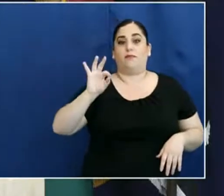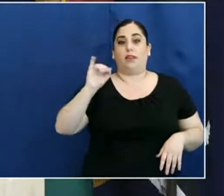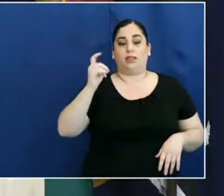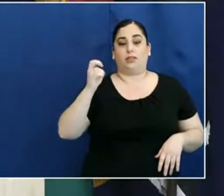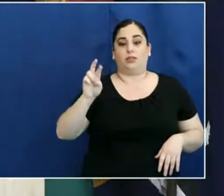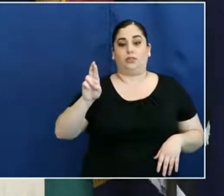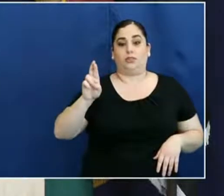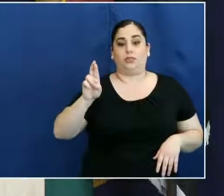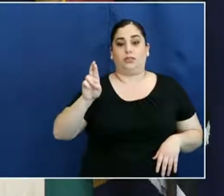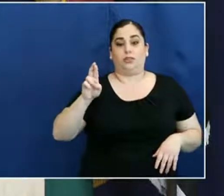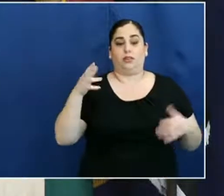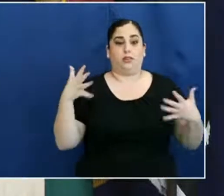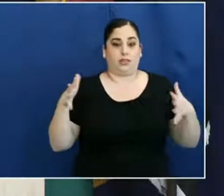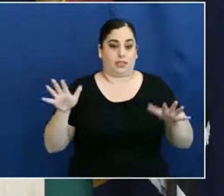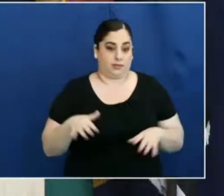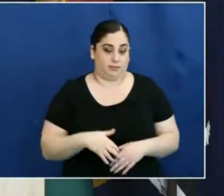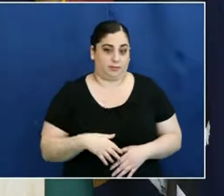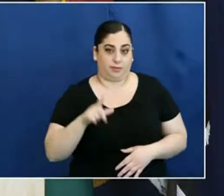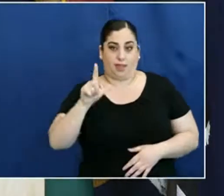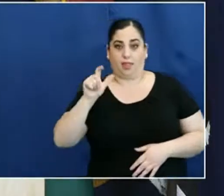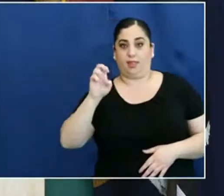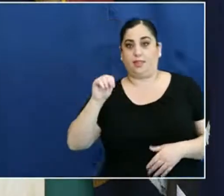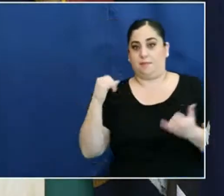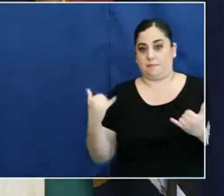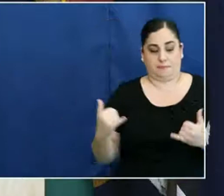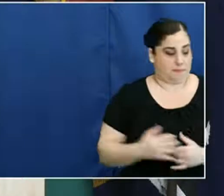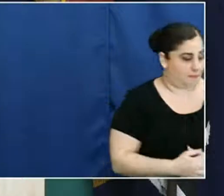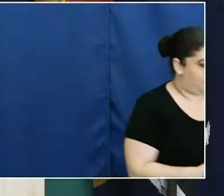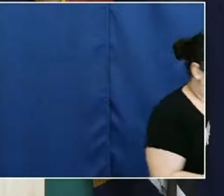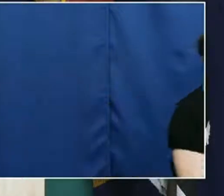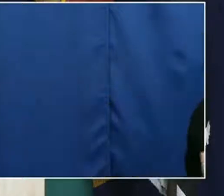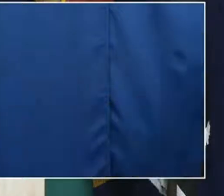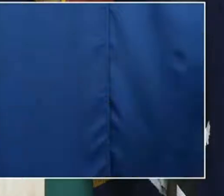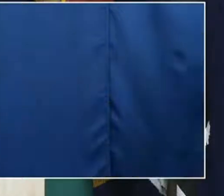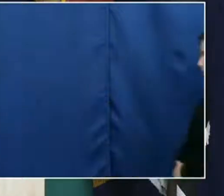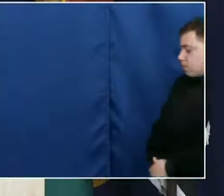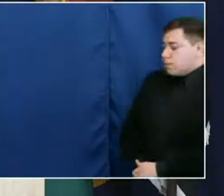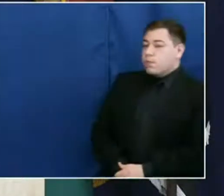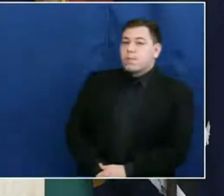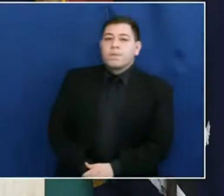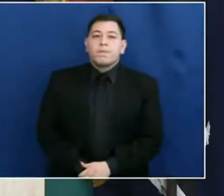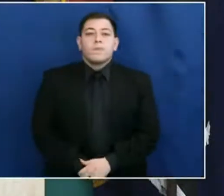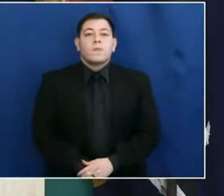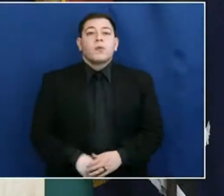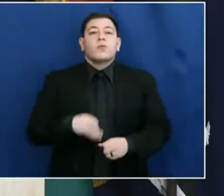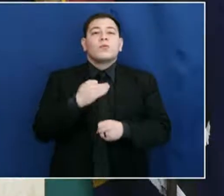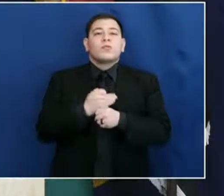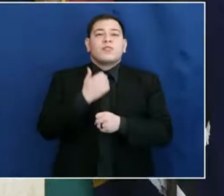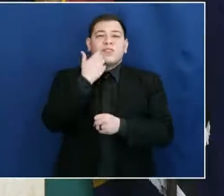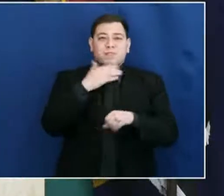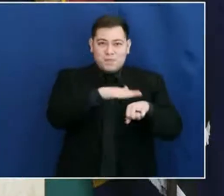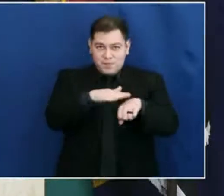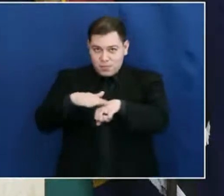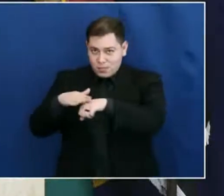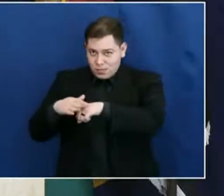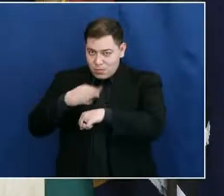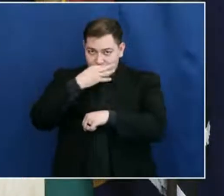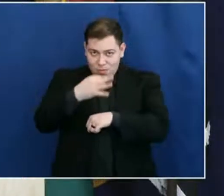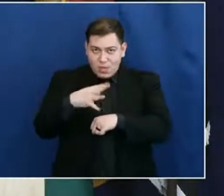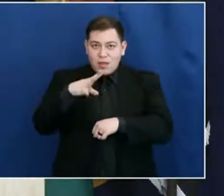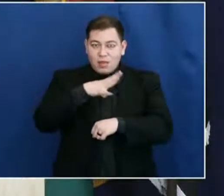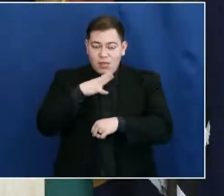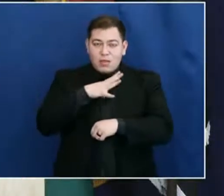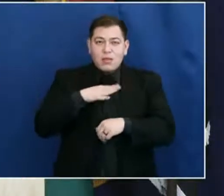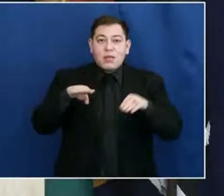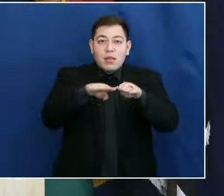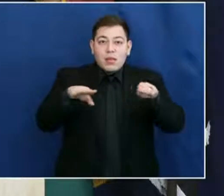Ahora quisiera darles las gracias a todos. Quiero recordarle a la comunidad esta tarde que la fase 1 ya es elegible para